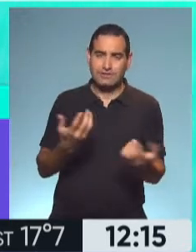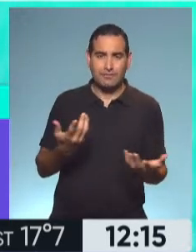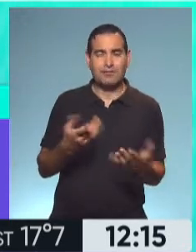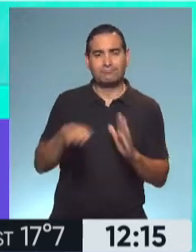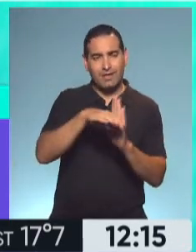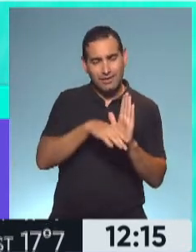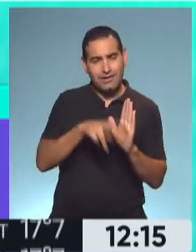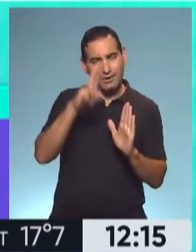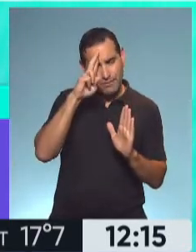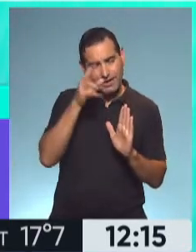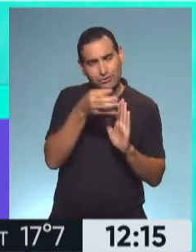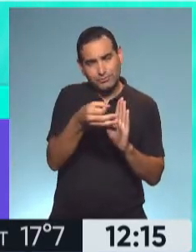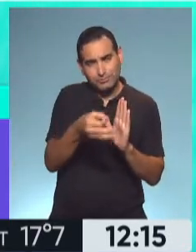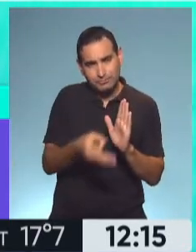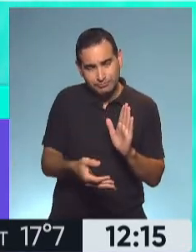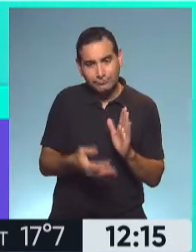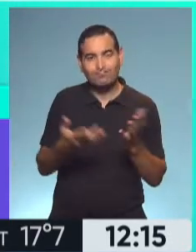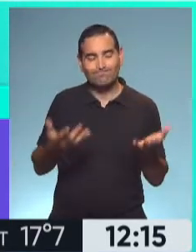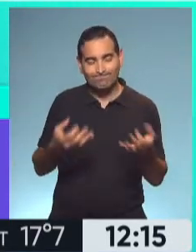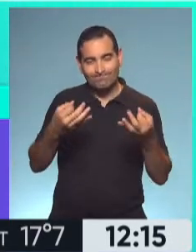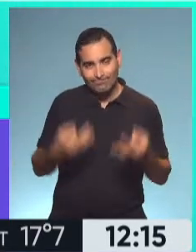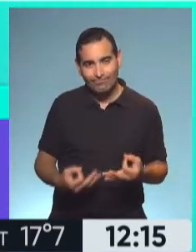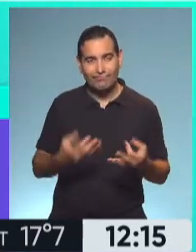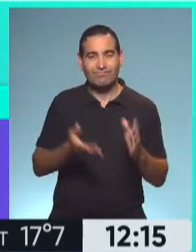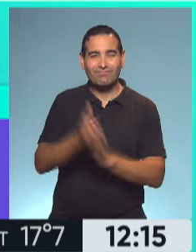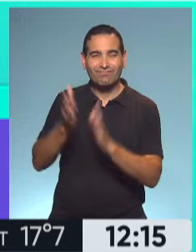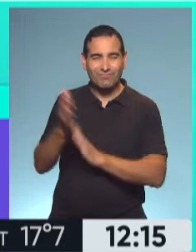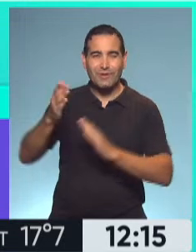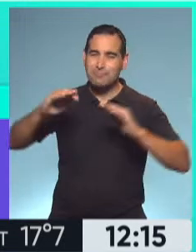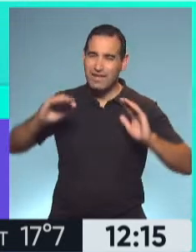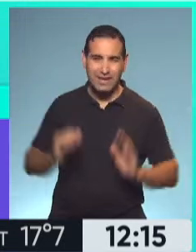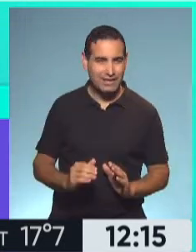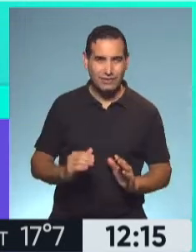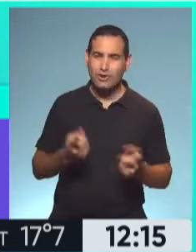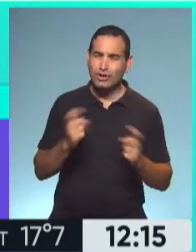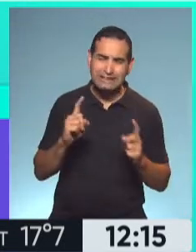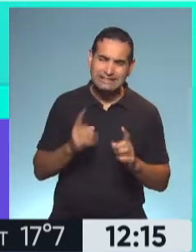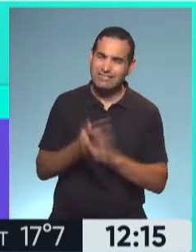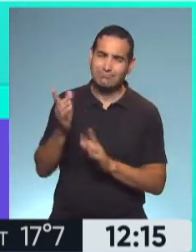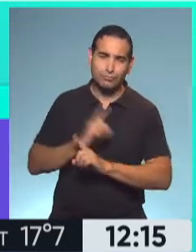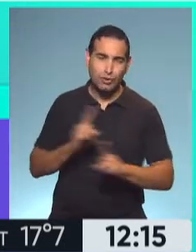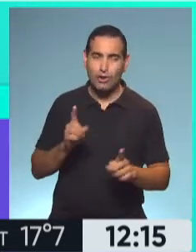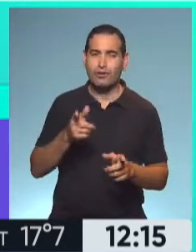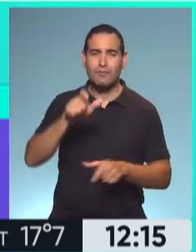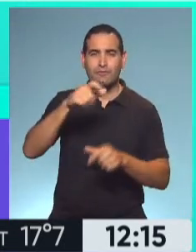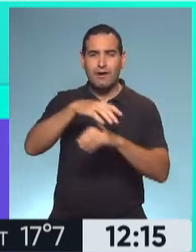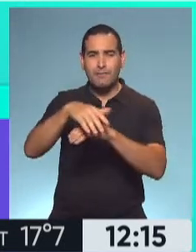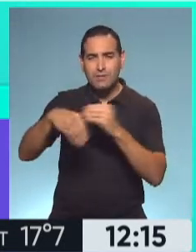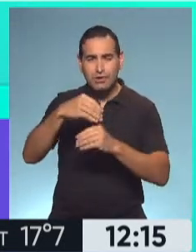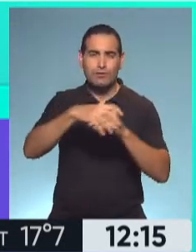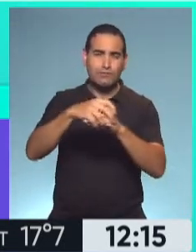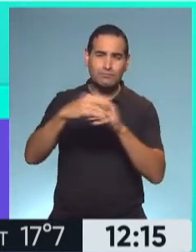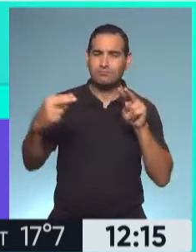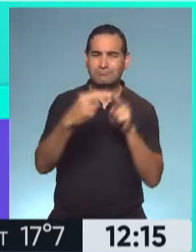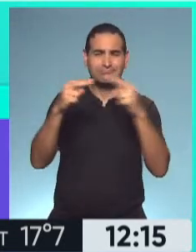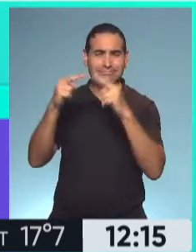cumplimiento de estas medidas, es decir, limitar realmente las salidas al mínimo imprescindible, evitar las reuniones sociales, que las